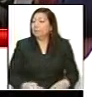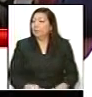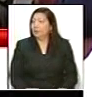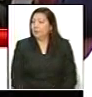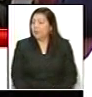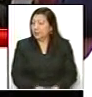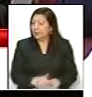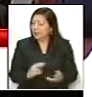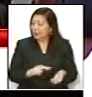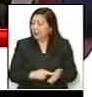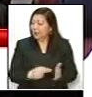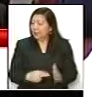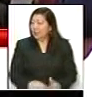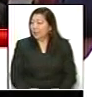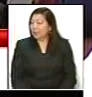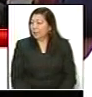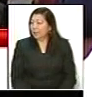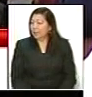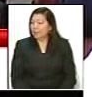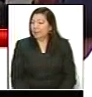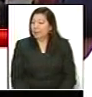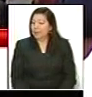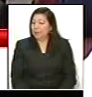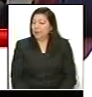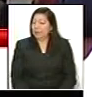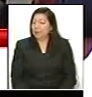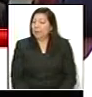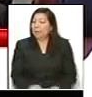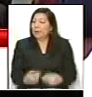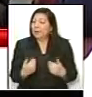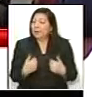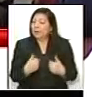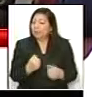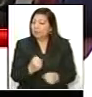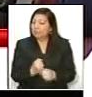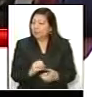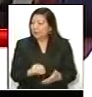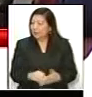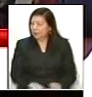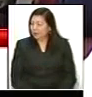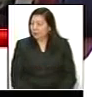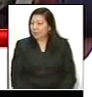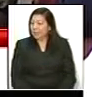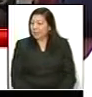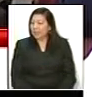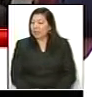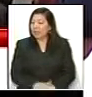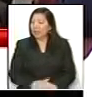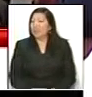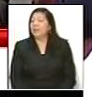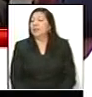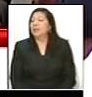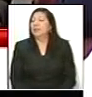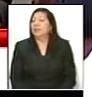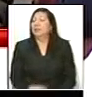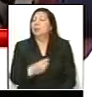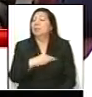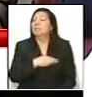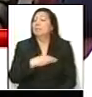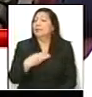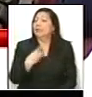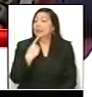no significa que viene una censura. Que viene simplemente a aclarar los puntos, como el propio presidente ha dicho, me alegro que la ministra